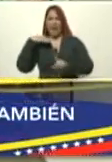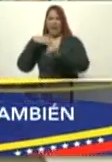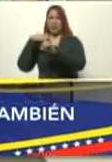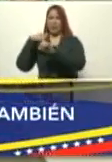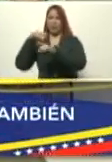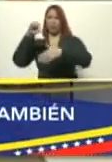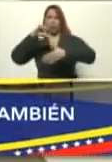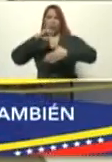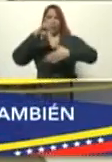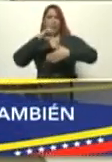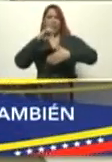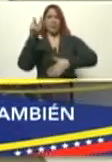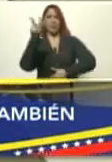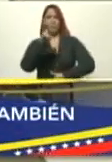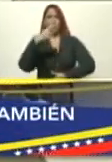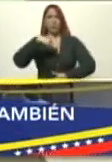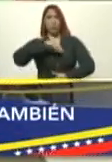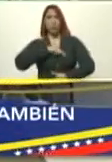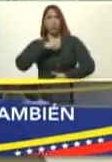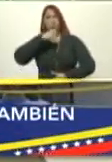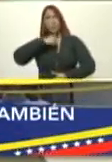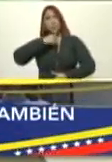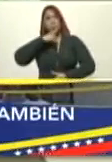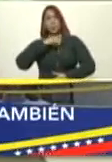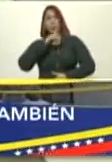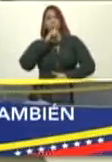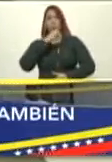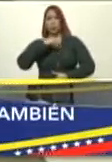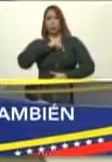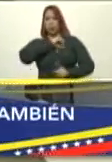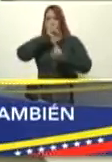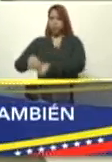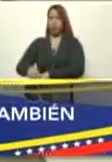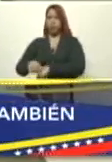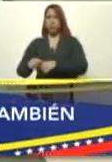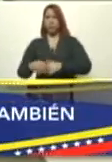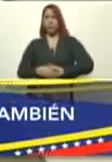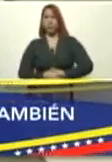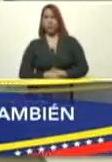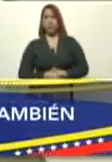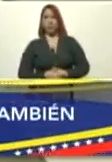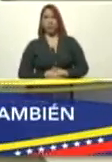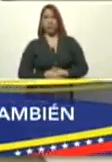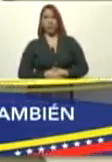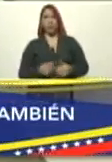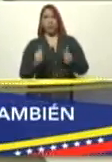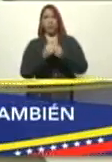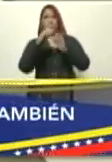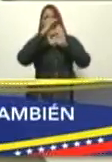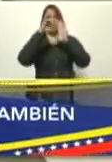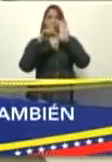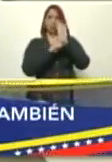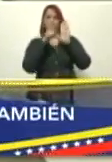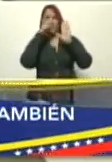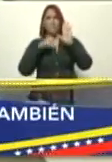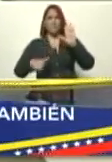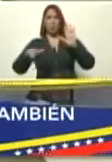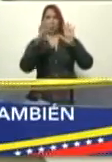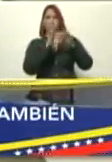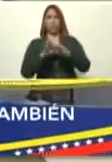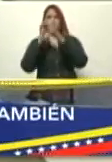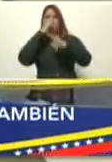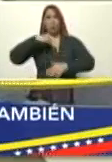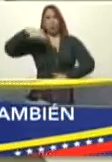Sudamérica a Venezuela. Y nosotros resistimos y los derrotamos con la Constitución, el pueblo, la Unión